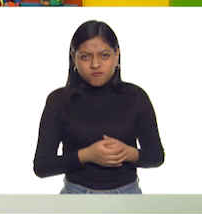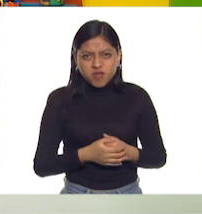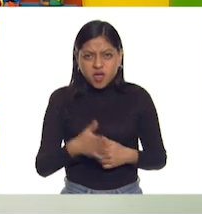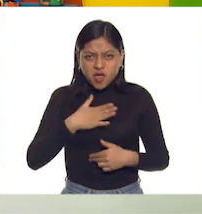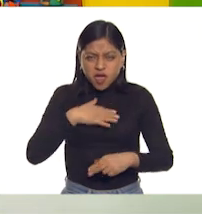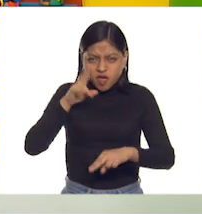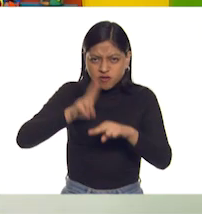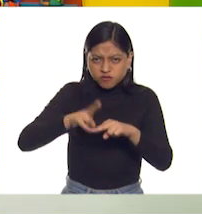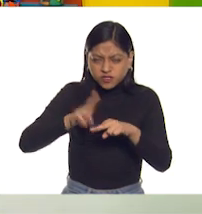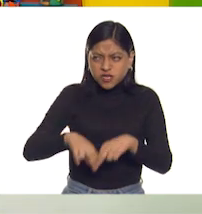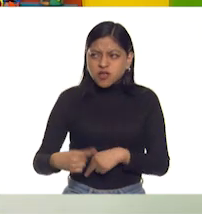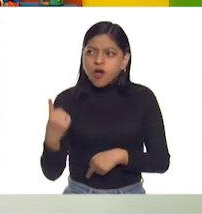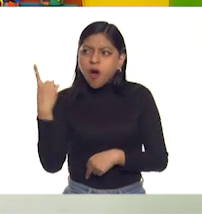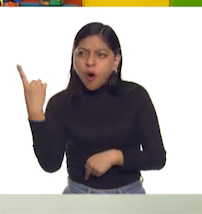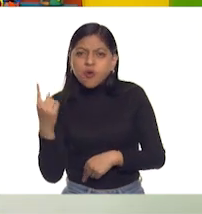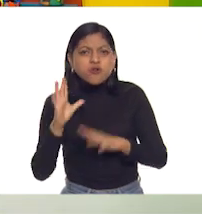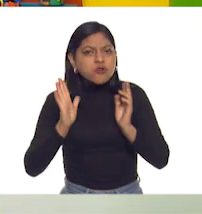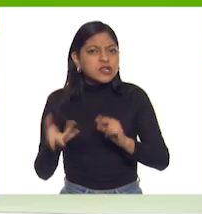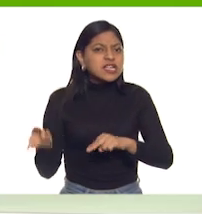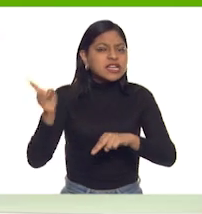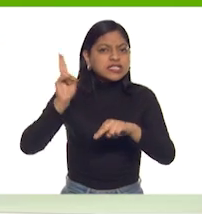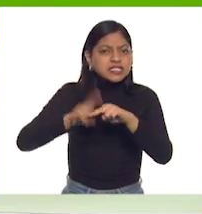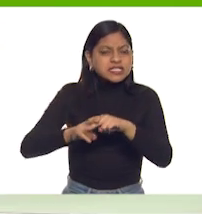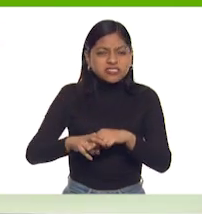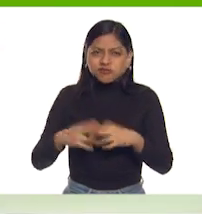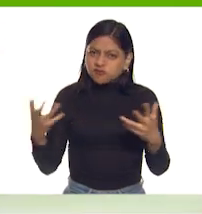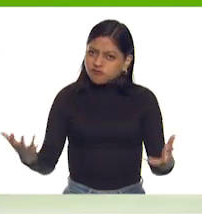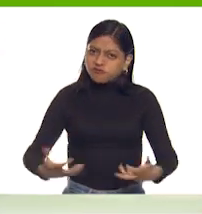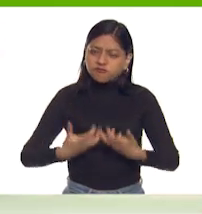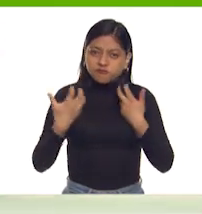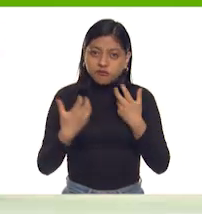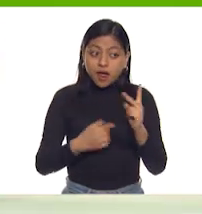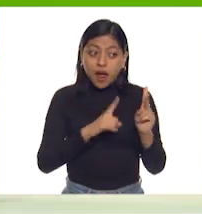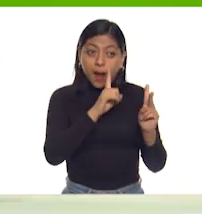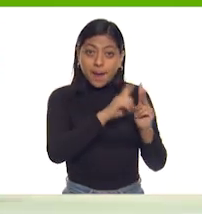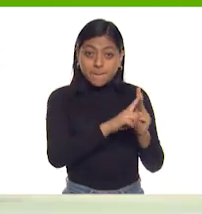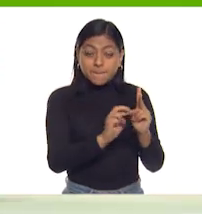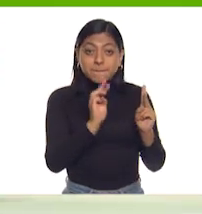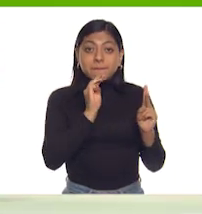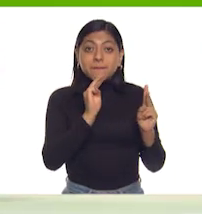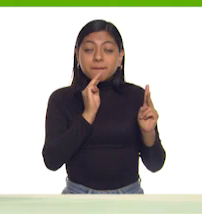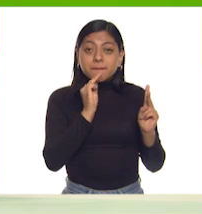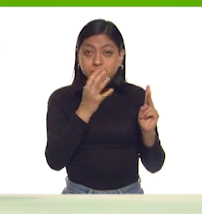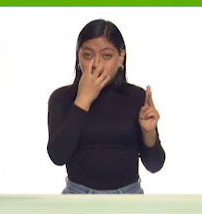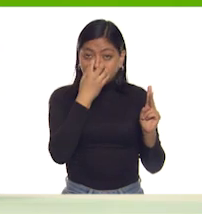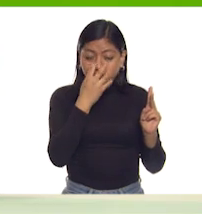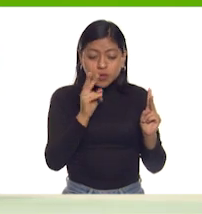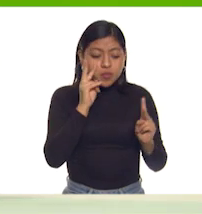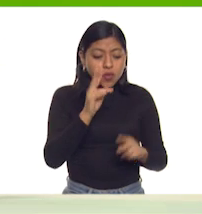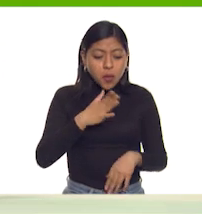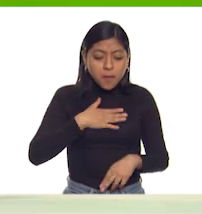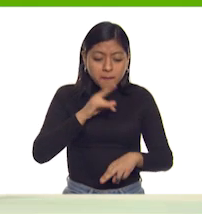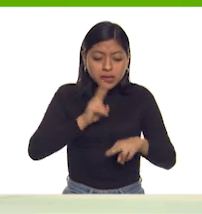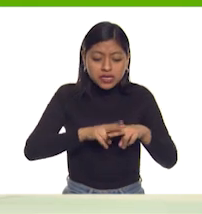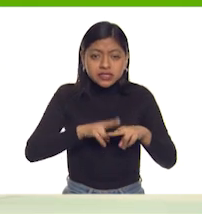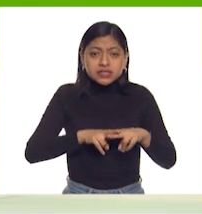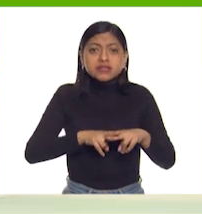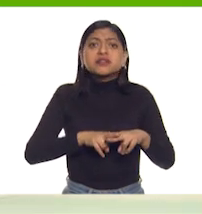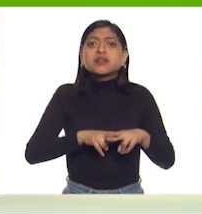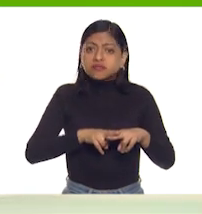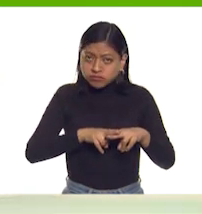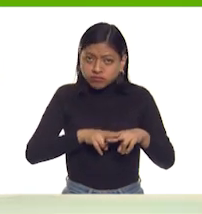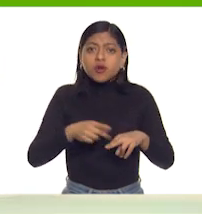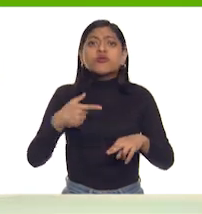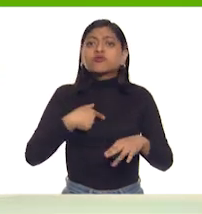ha sentado en mi silla! La mamá osa también observó su silla y dijo: